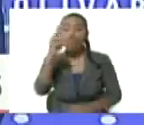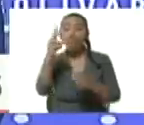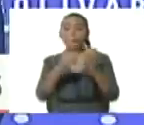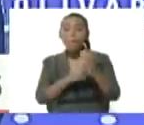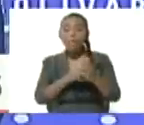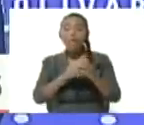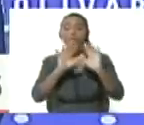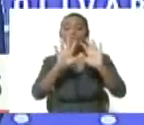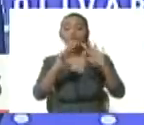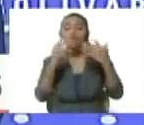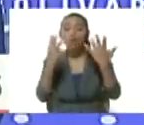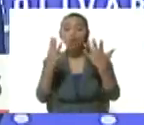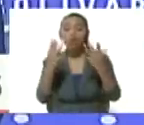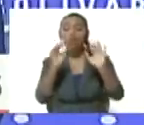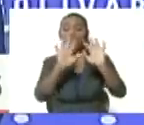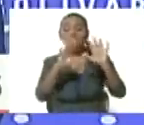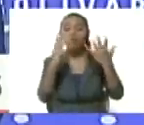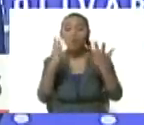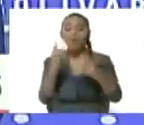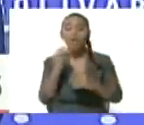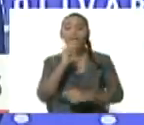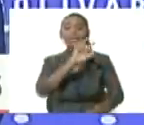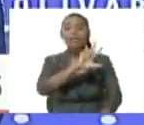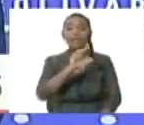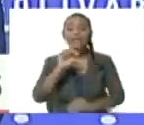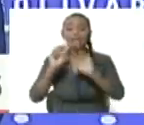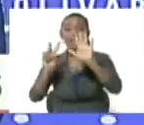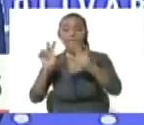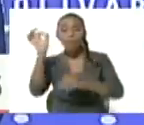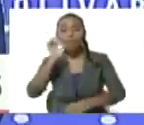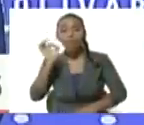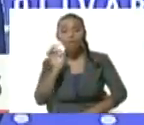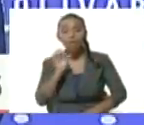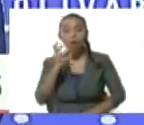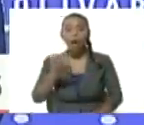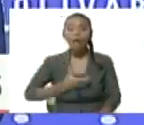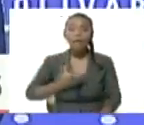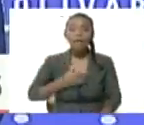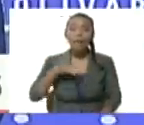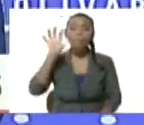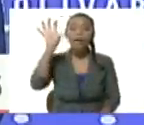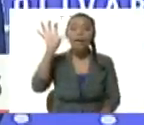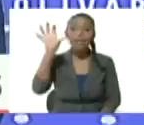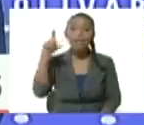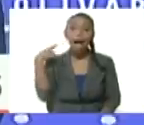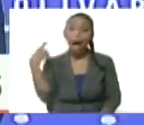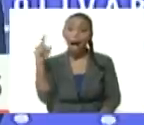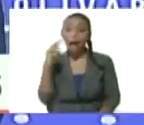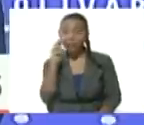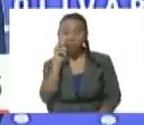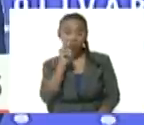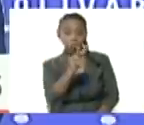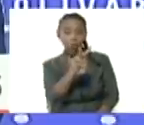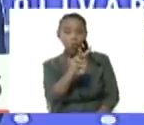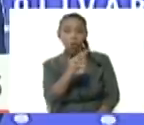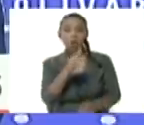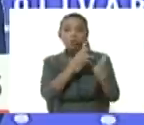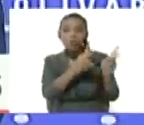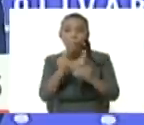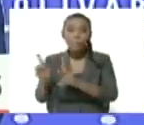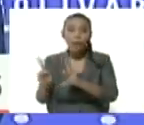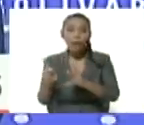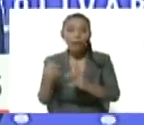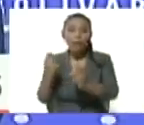2018-19, el 37% de las alcaldías del país han contemplado anualmente en su plan la